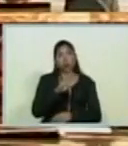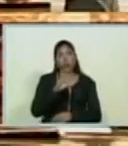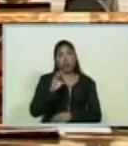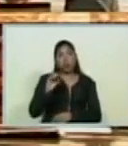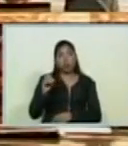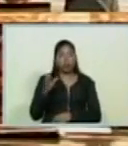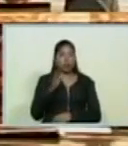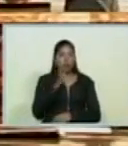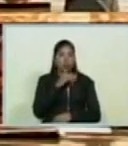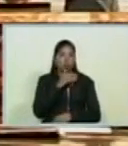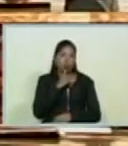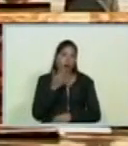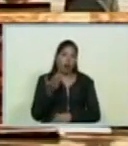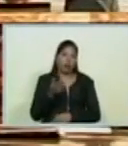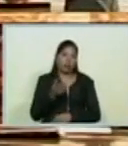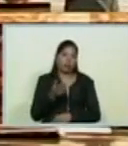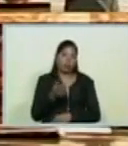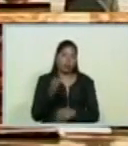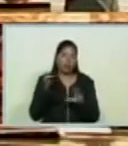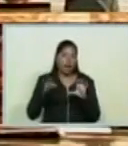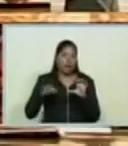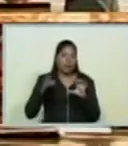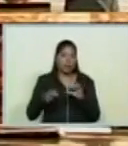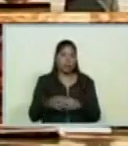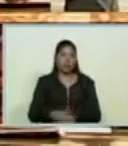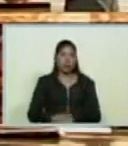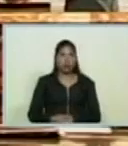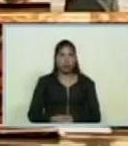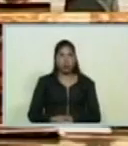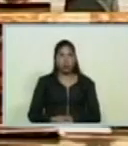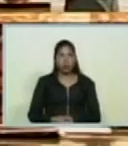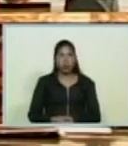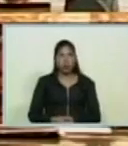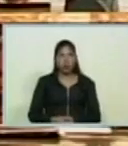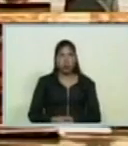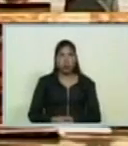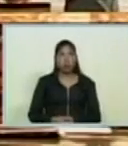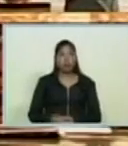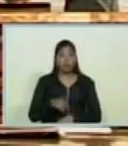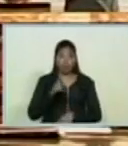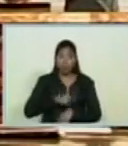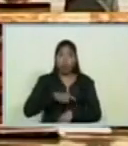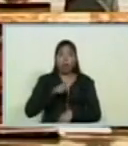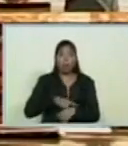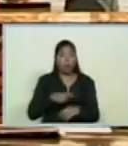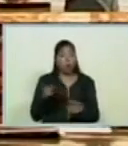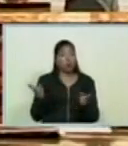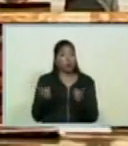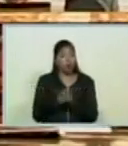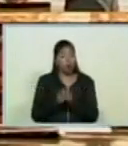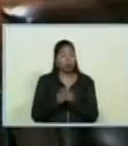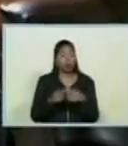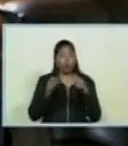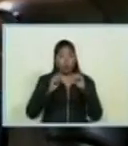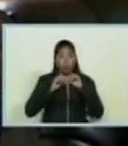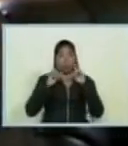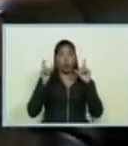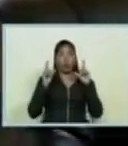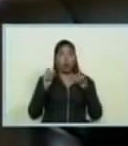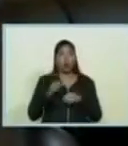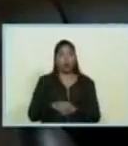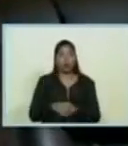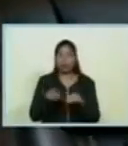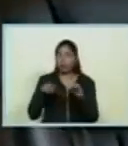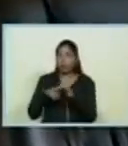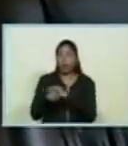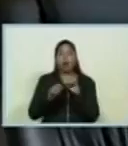3.411.246 no carnetizadas. Una labor tremenda, apenas naciendo el carné de la patria. Se ha llegado a más de 15 millones de